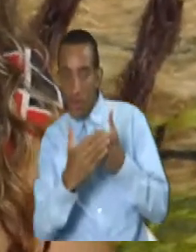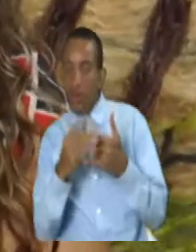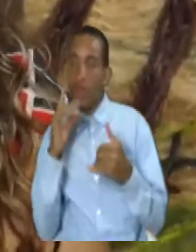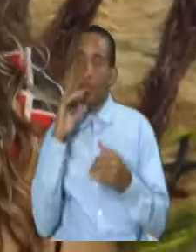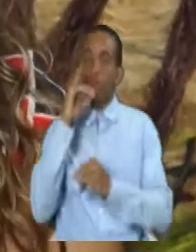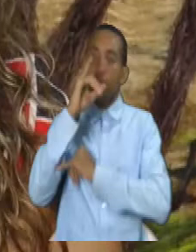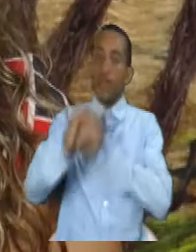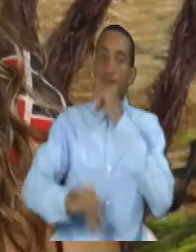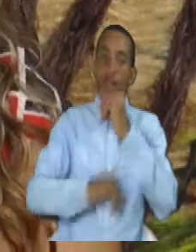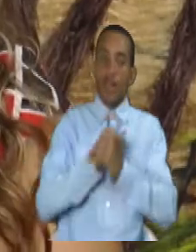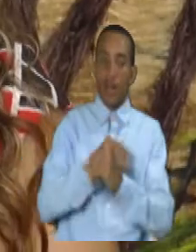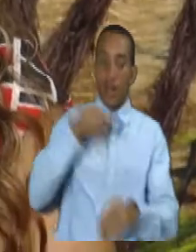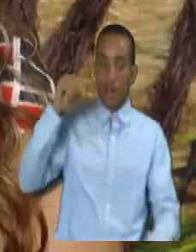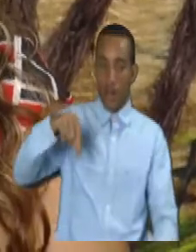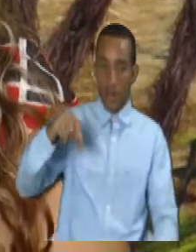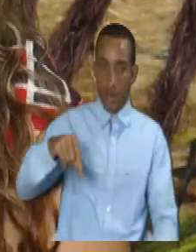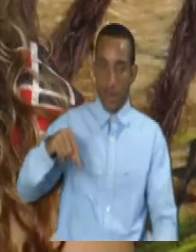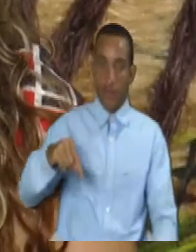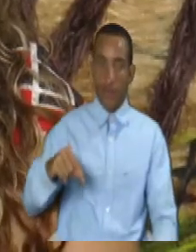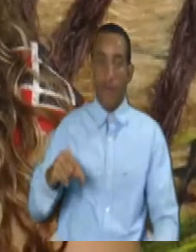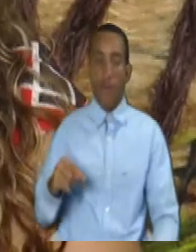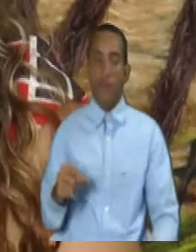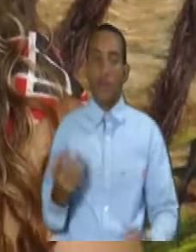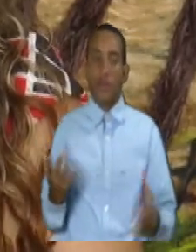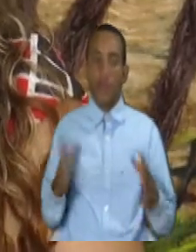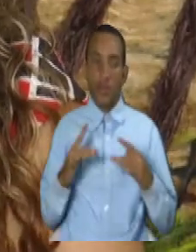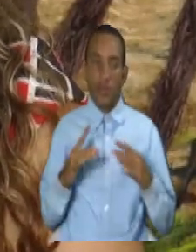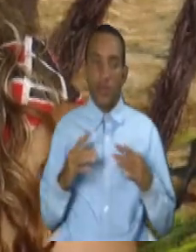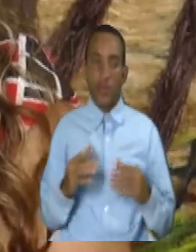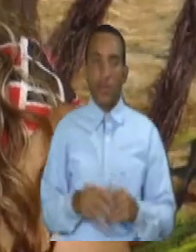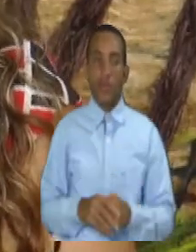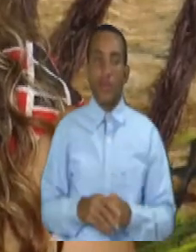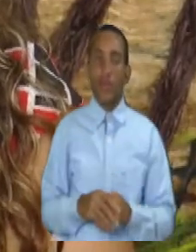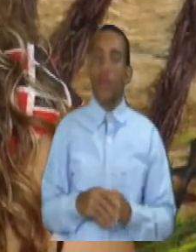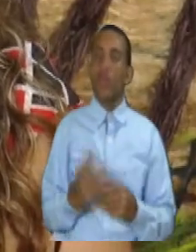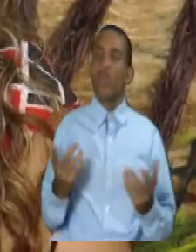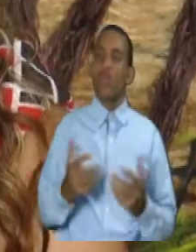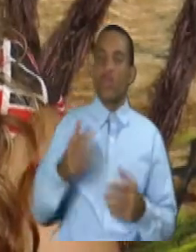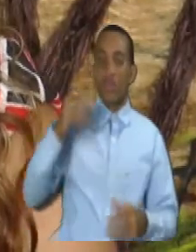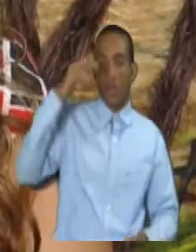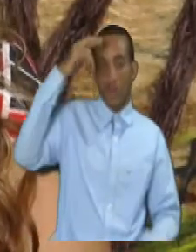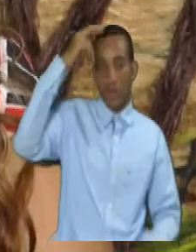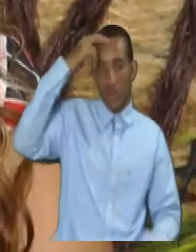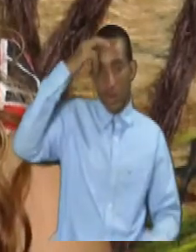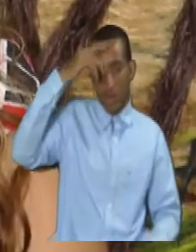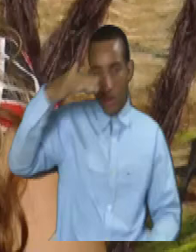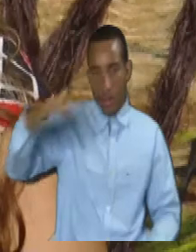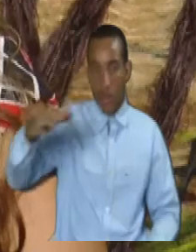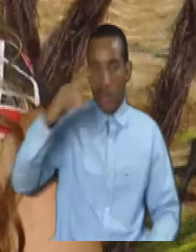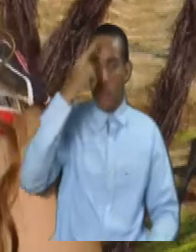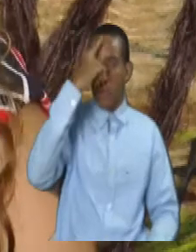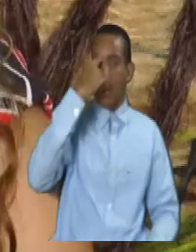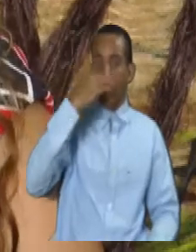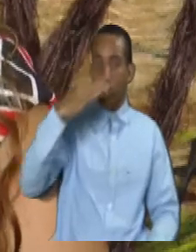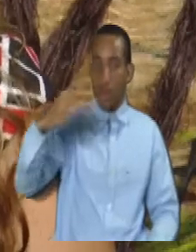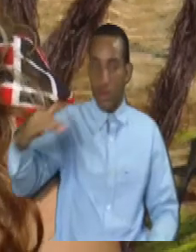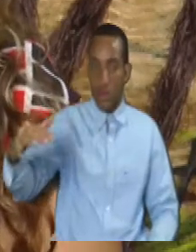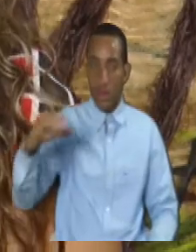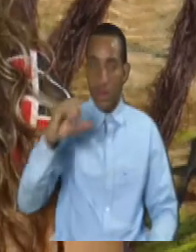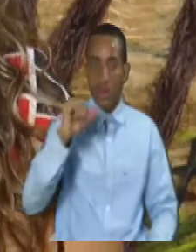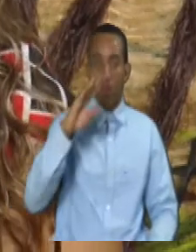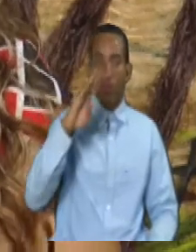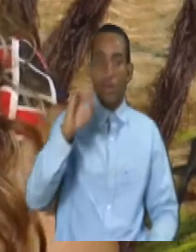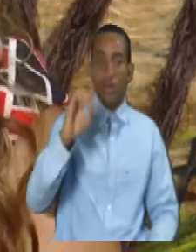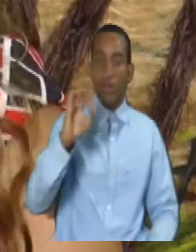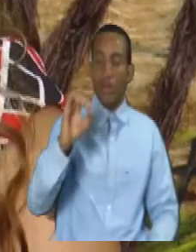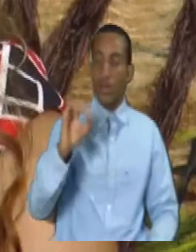ahorita en esta temporada vacacional hemos tenido Cartagena, Santa Marta, Cabo de la Vela. Ahorita tenemos